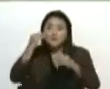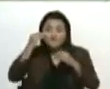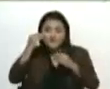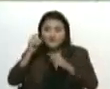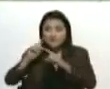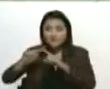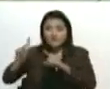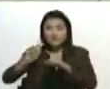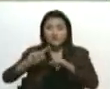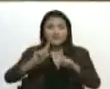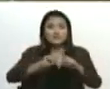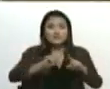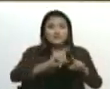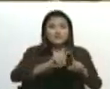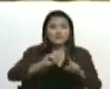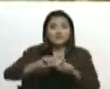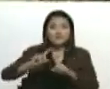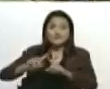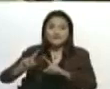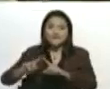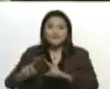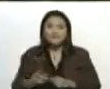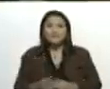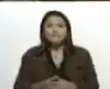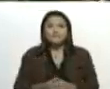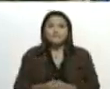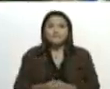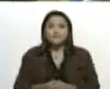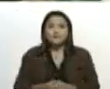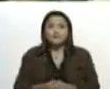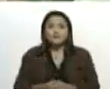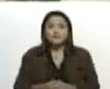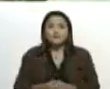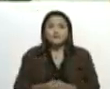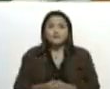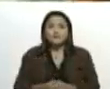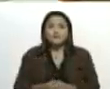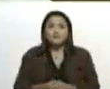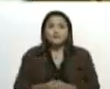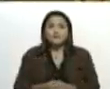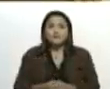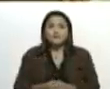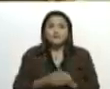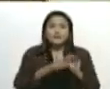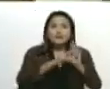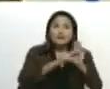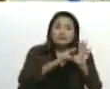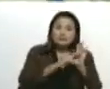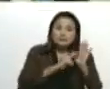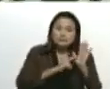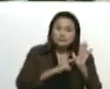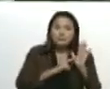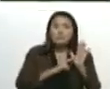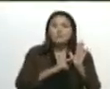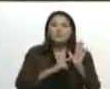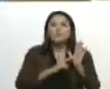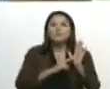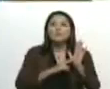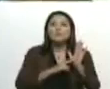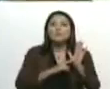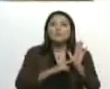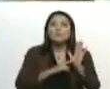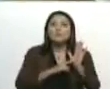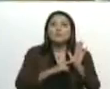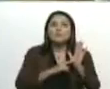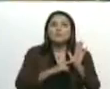Y eso no ha impedido que podamos tener un reglamento de funcionamiento, producto del debate, producto de la discusión, que podamos presentar